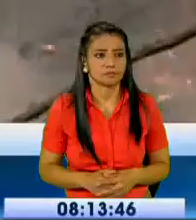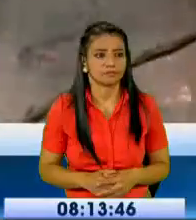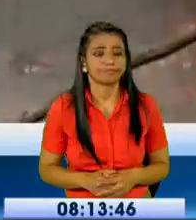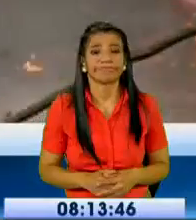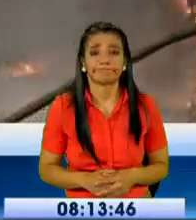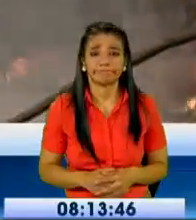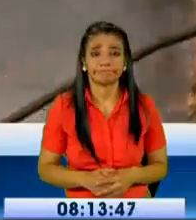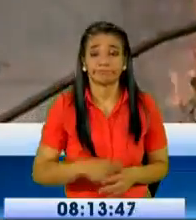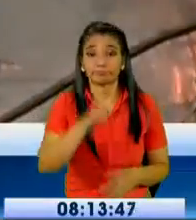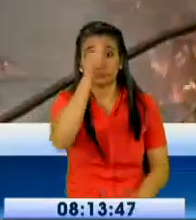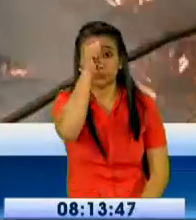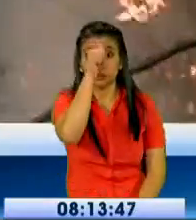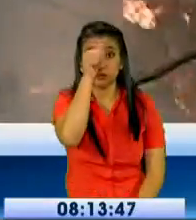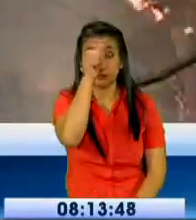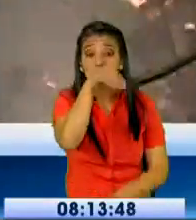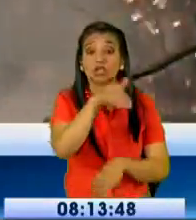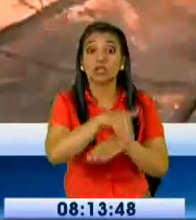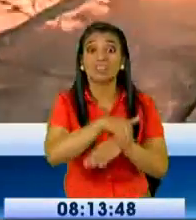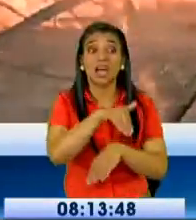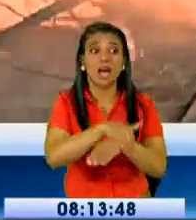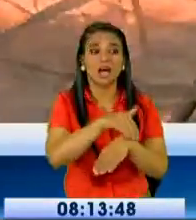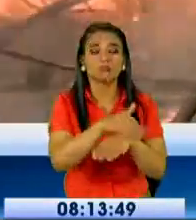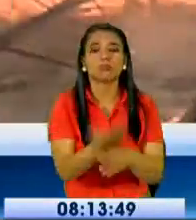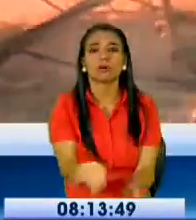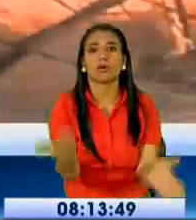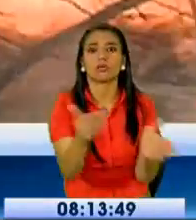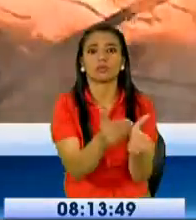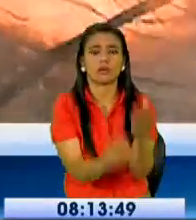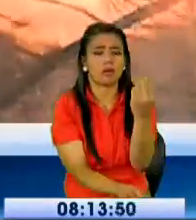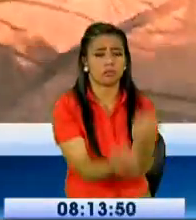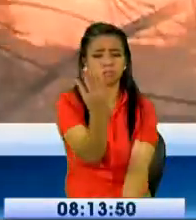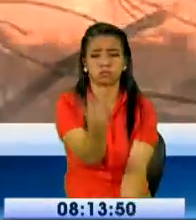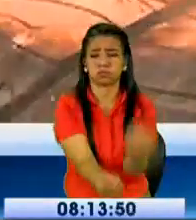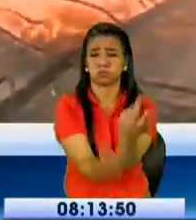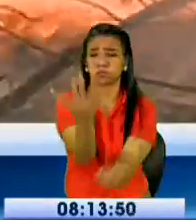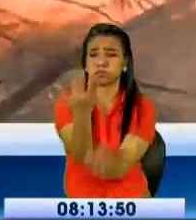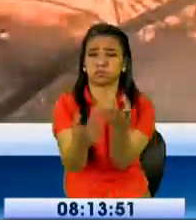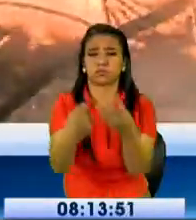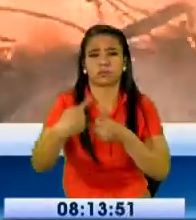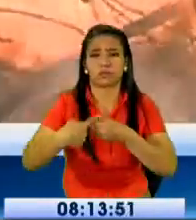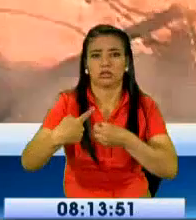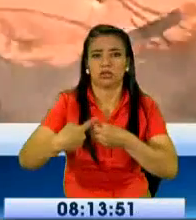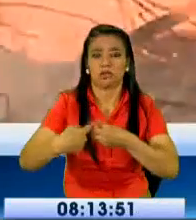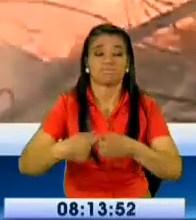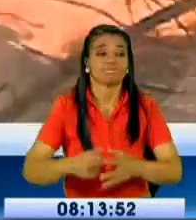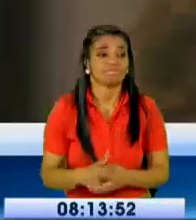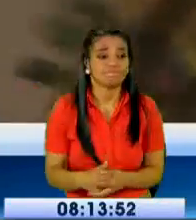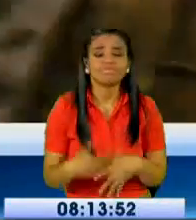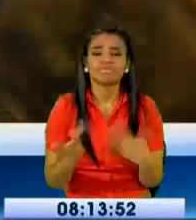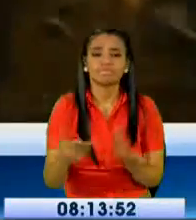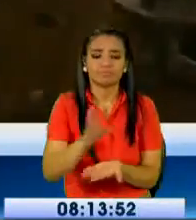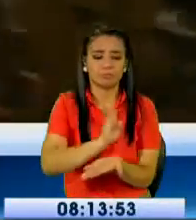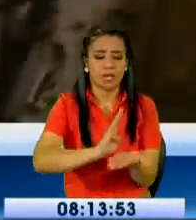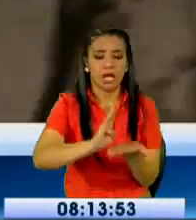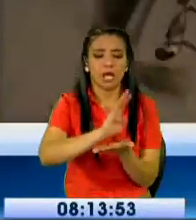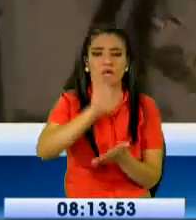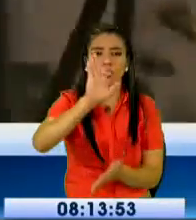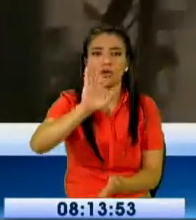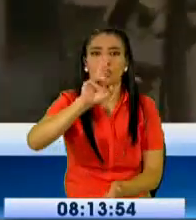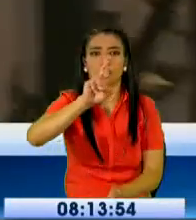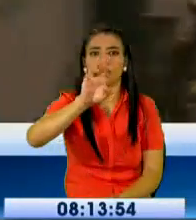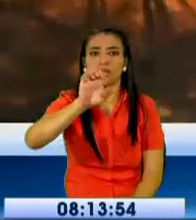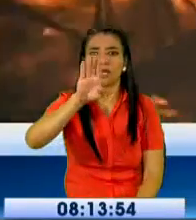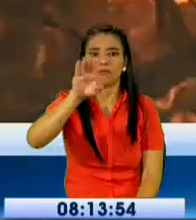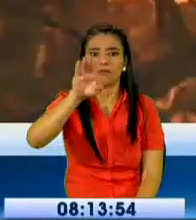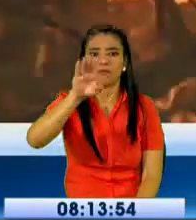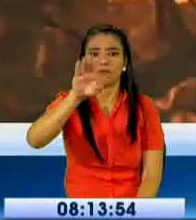La tarde de este domingo se registró un nuevo incendio forestal en la capital de la República, esta vez en el sector del Trébol, en el